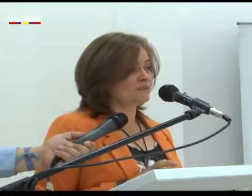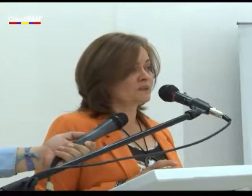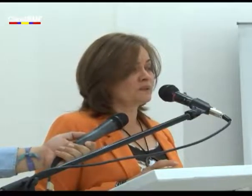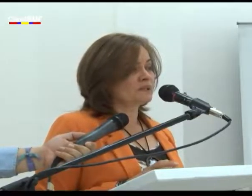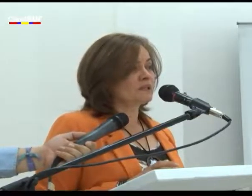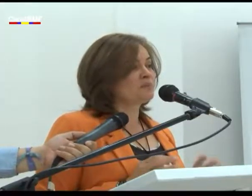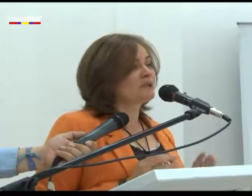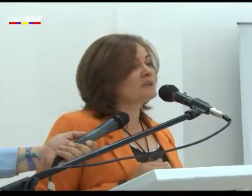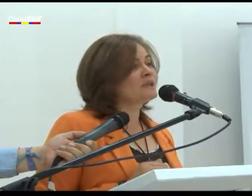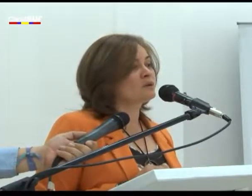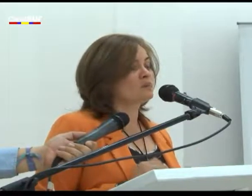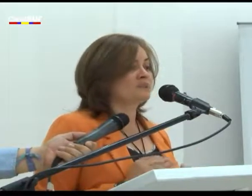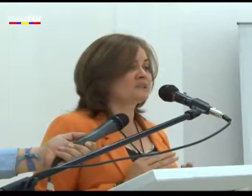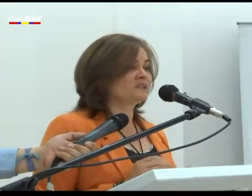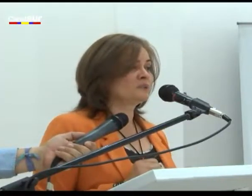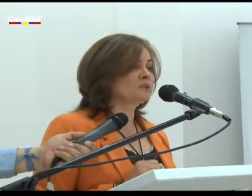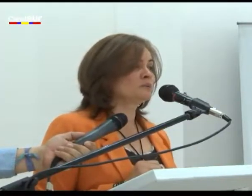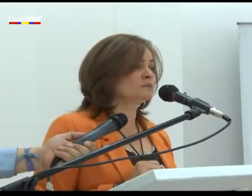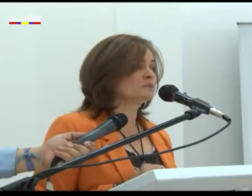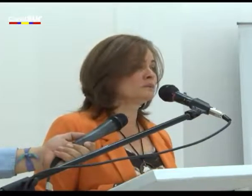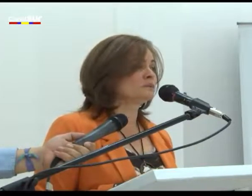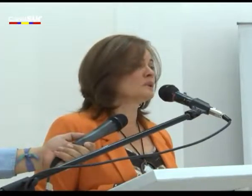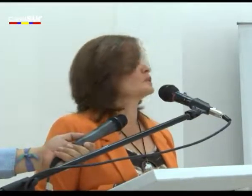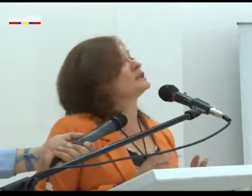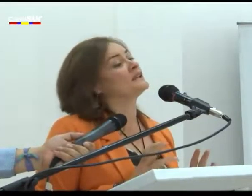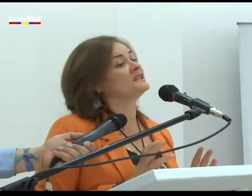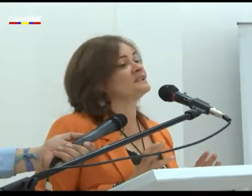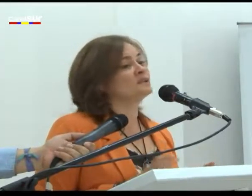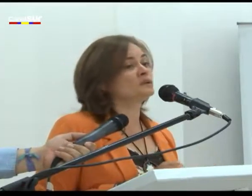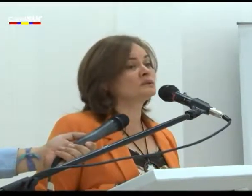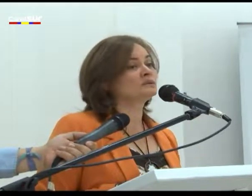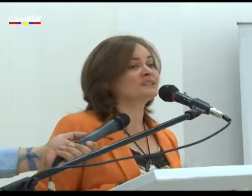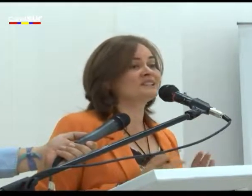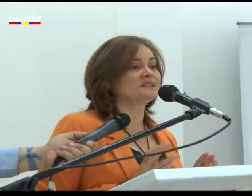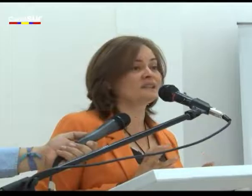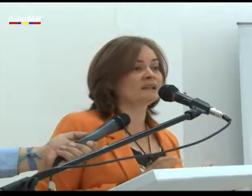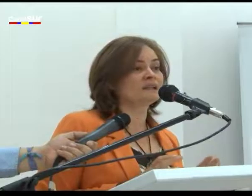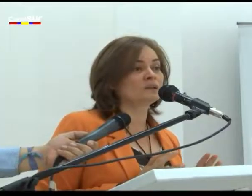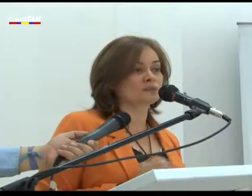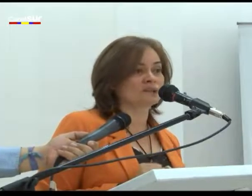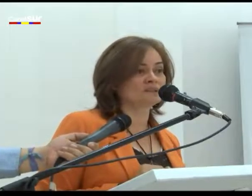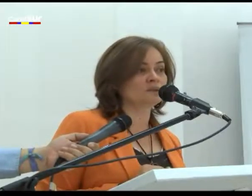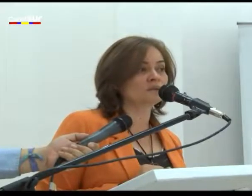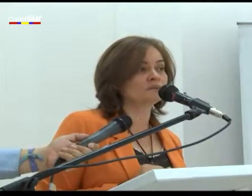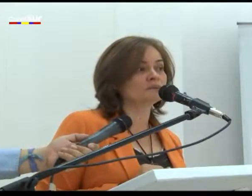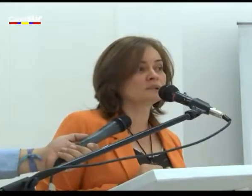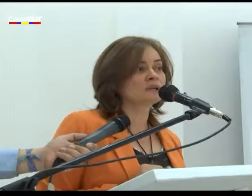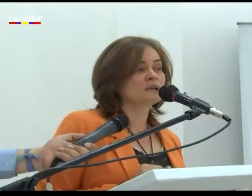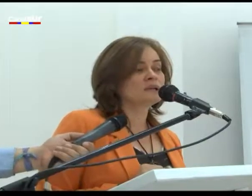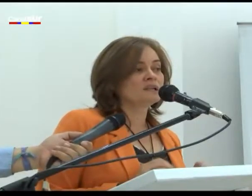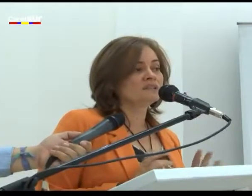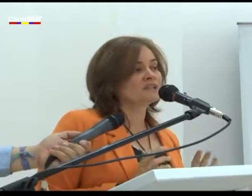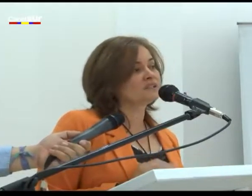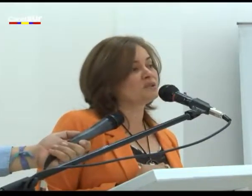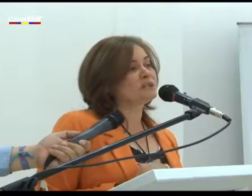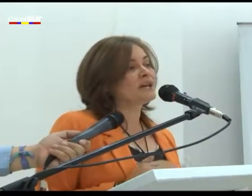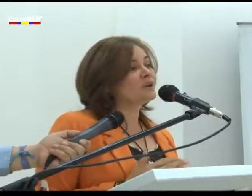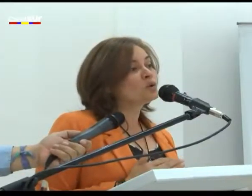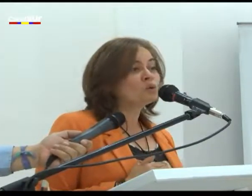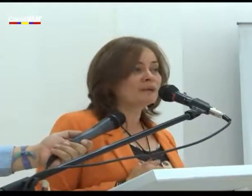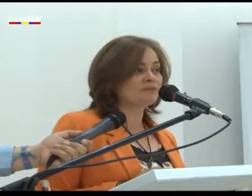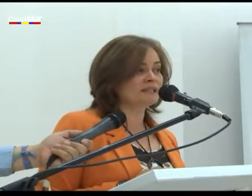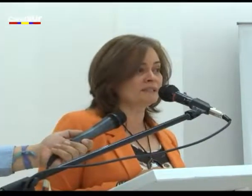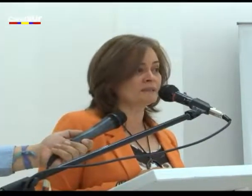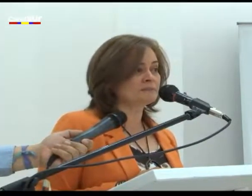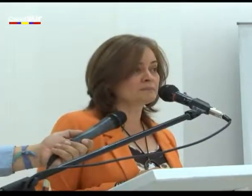ustedes que previa conversación con la Dirección Distrital de Educación, se ha